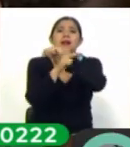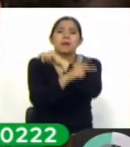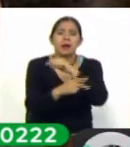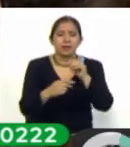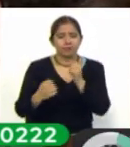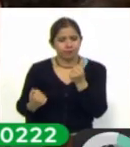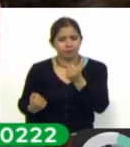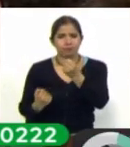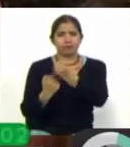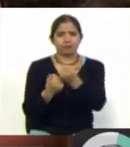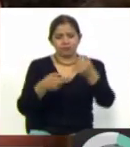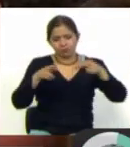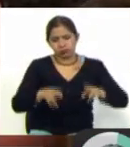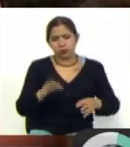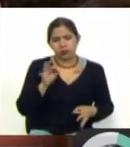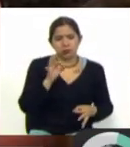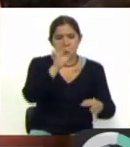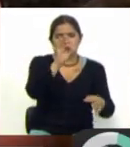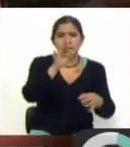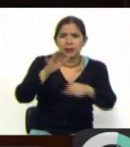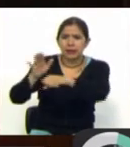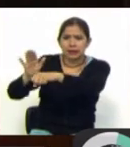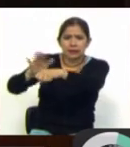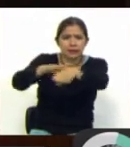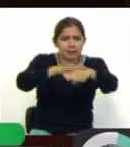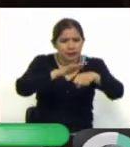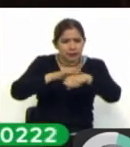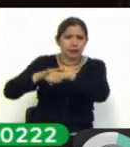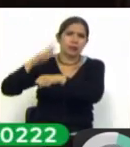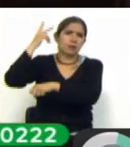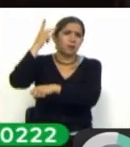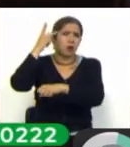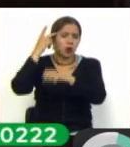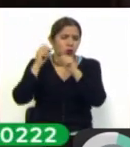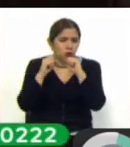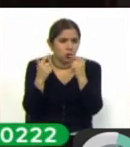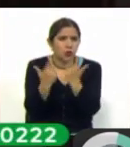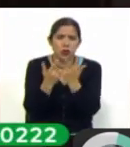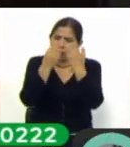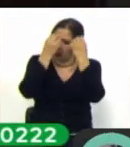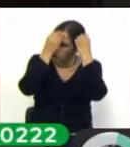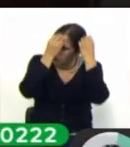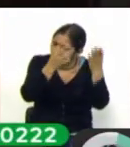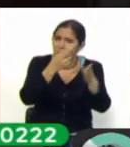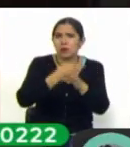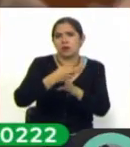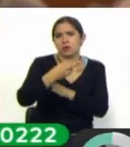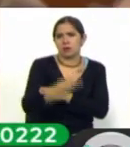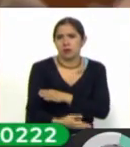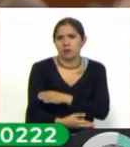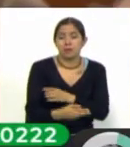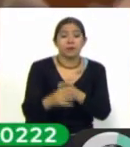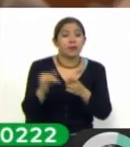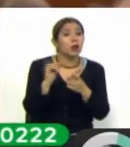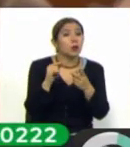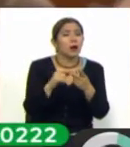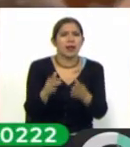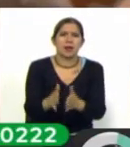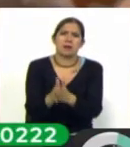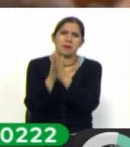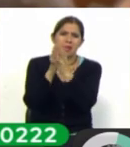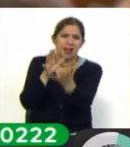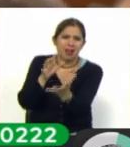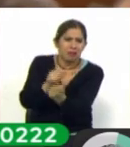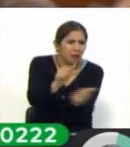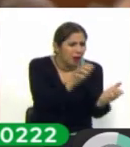organismo internacional y llamaron a los actores políticos y sociales a acatar sus resultados. También pidieron el cese de la